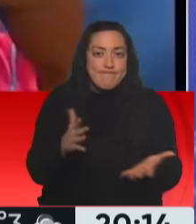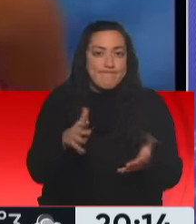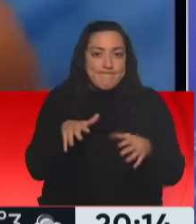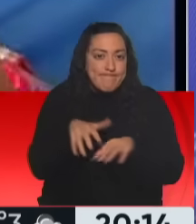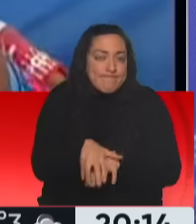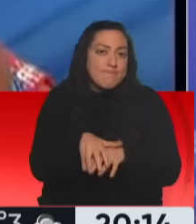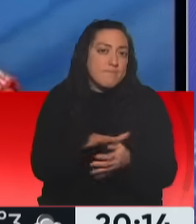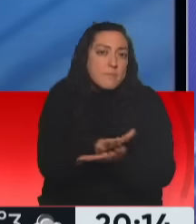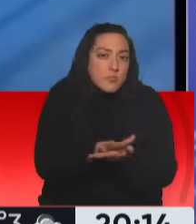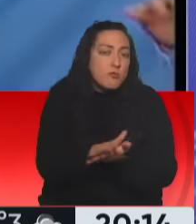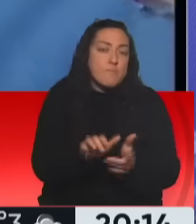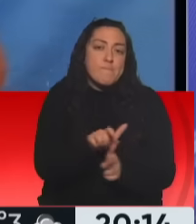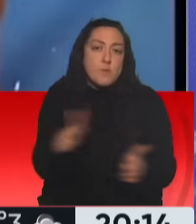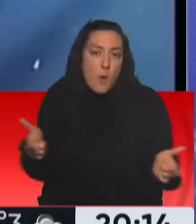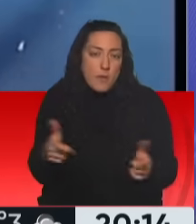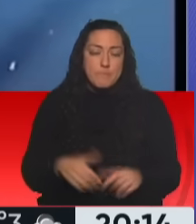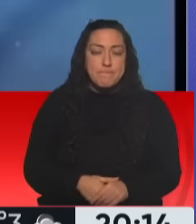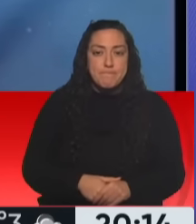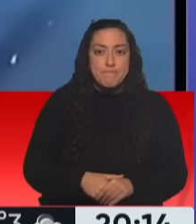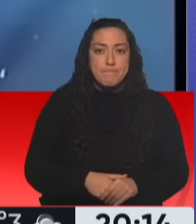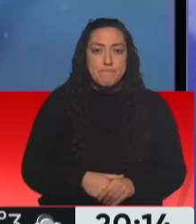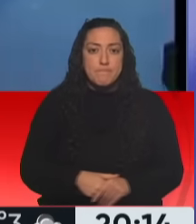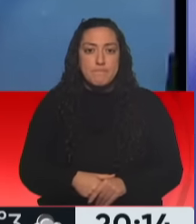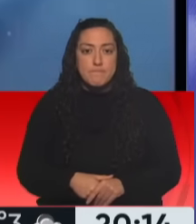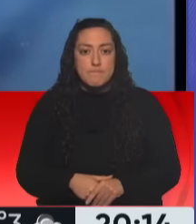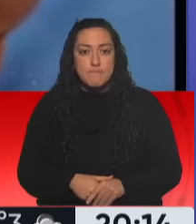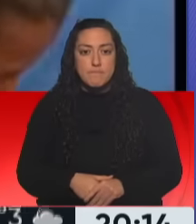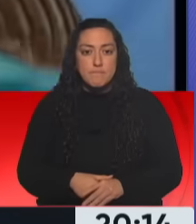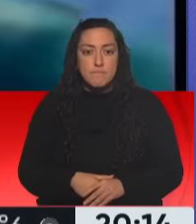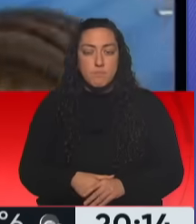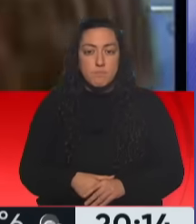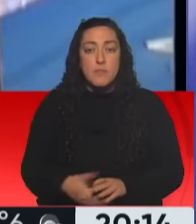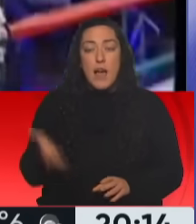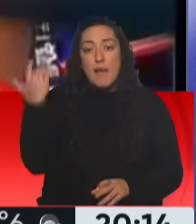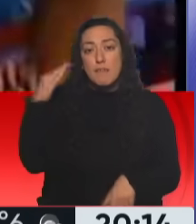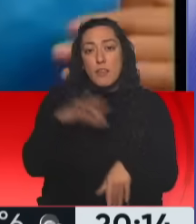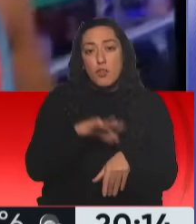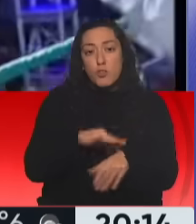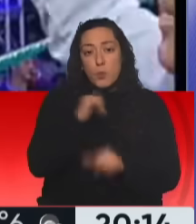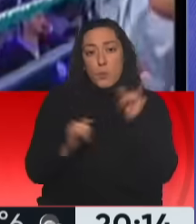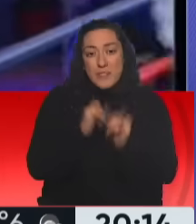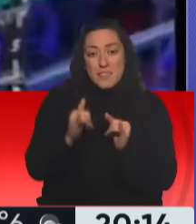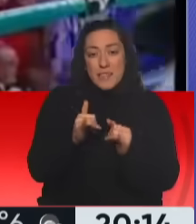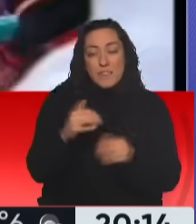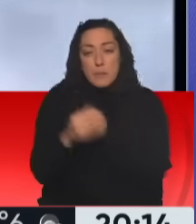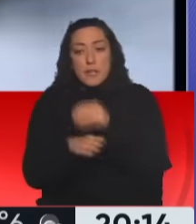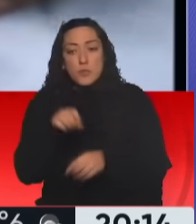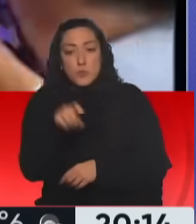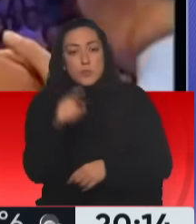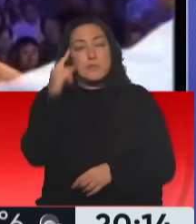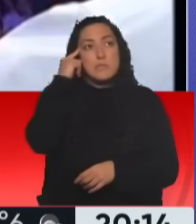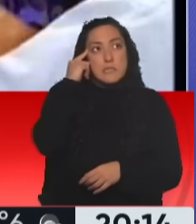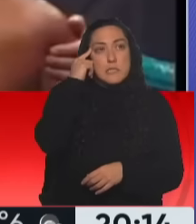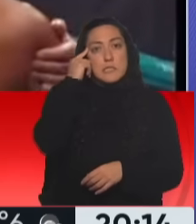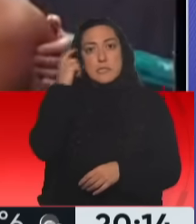salir a pesar de las maniobras de reanimación. Yo pensaba cuando escuchaba el parte médico, doctor, en la familia, ¿no? Uno cuando tiene un